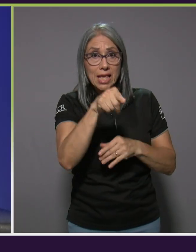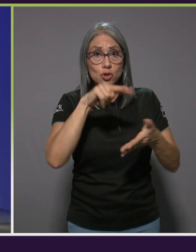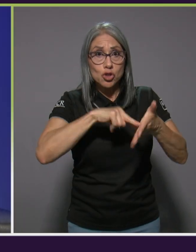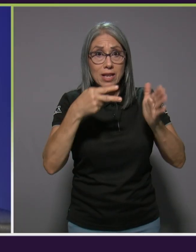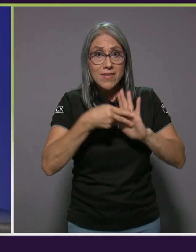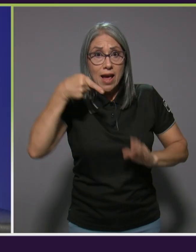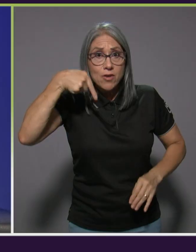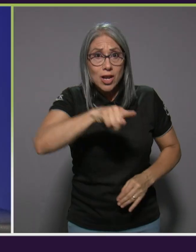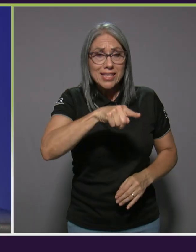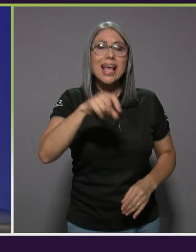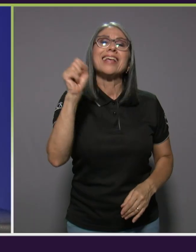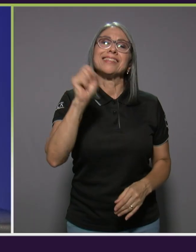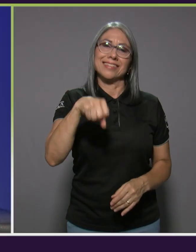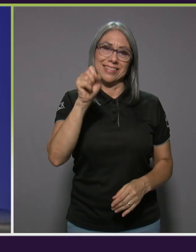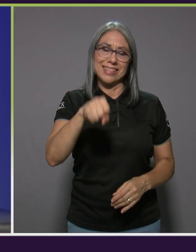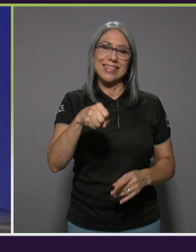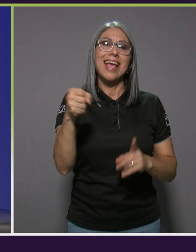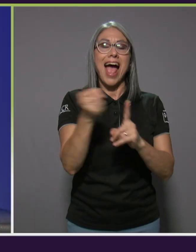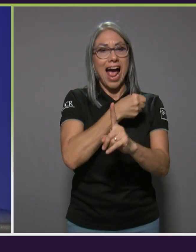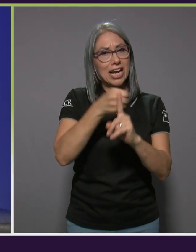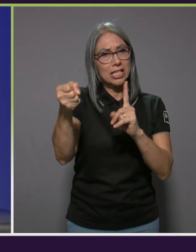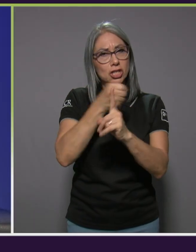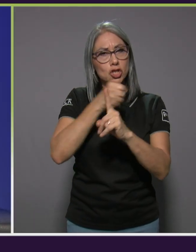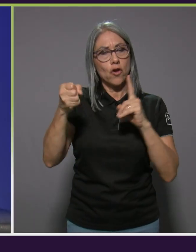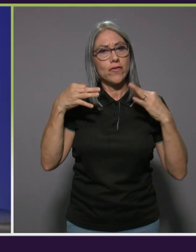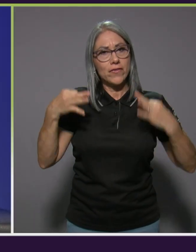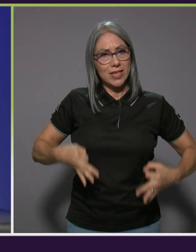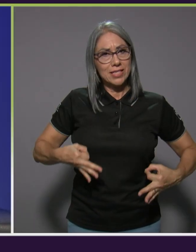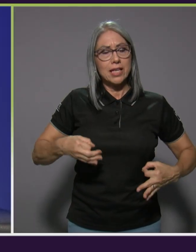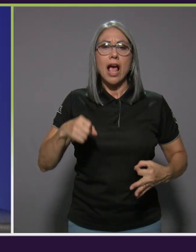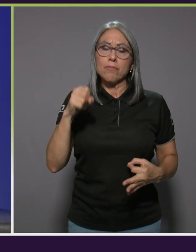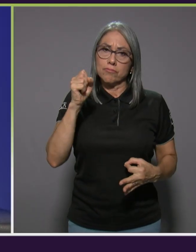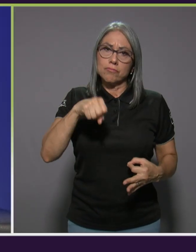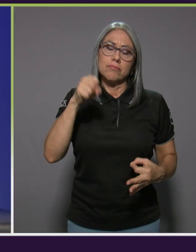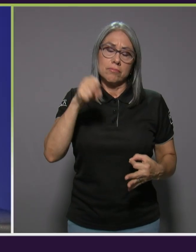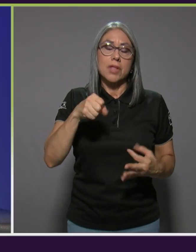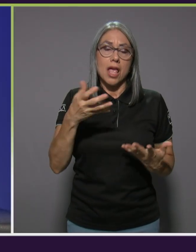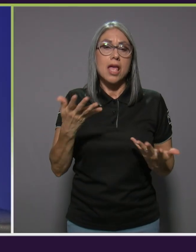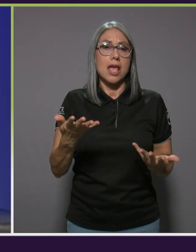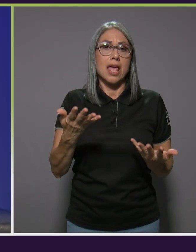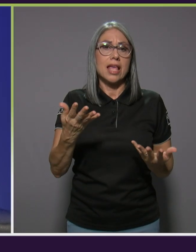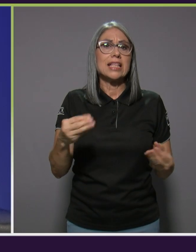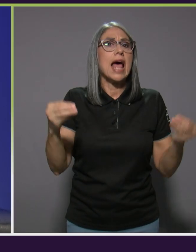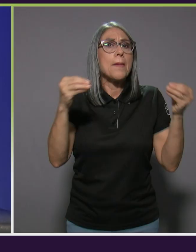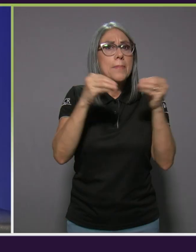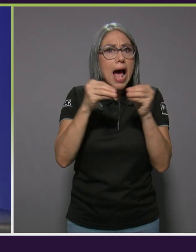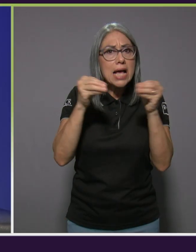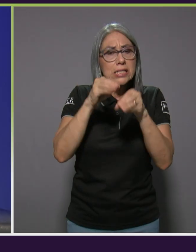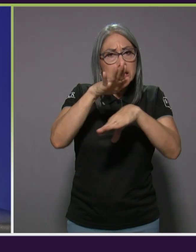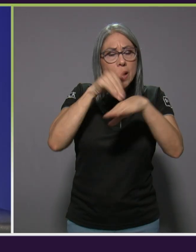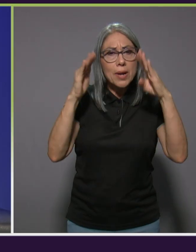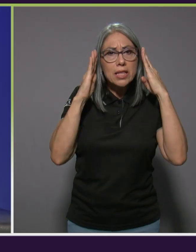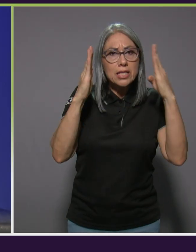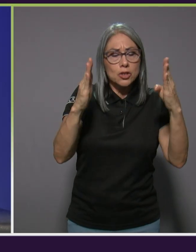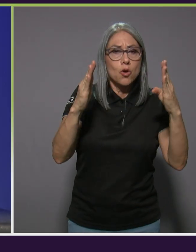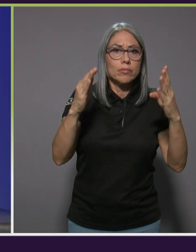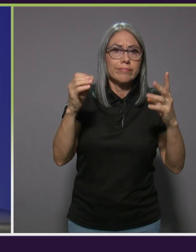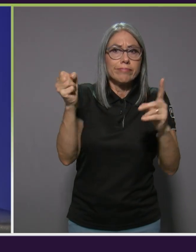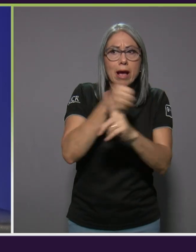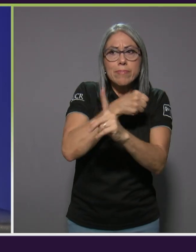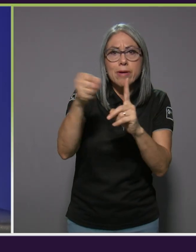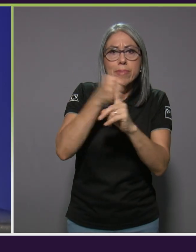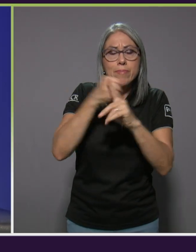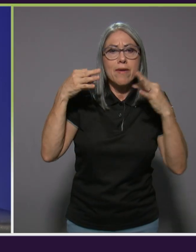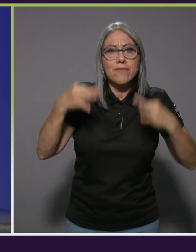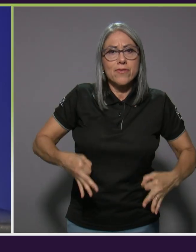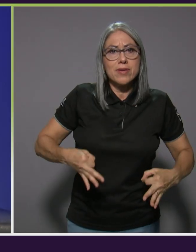está bien, agresión física probablemente es la más llamativa de todas, porque normalmente la atiende